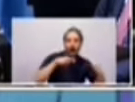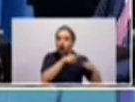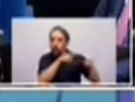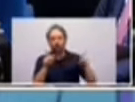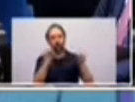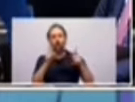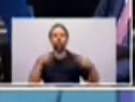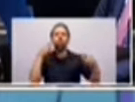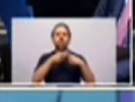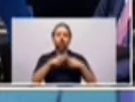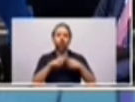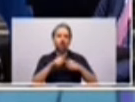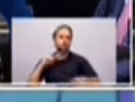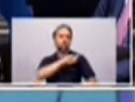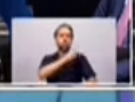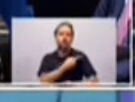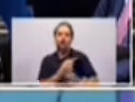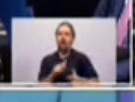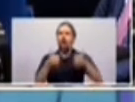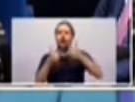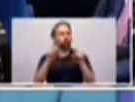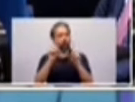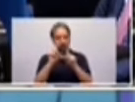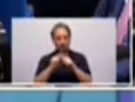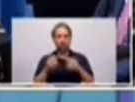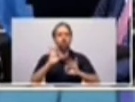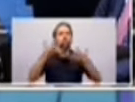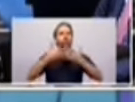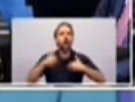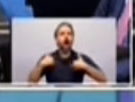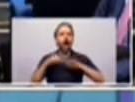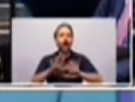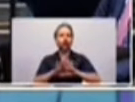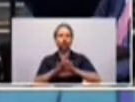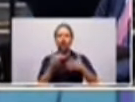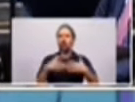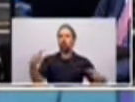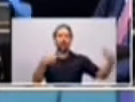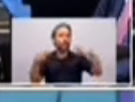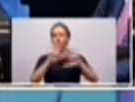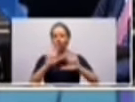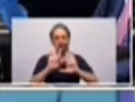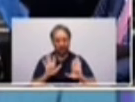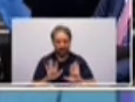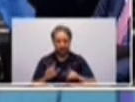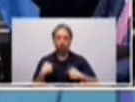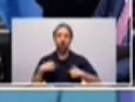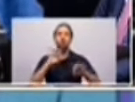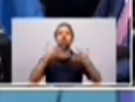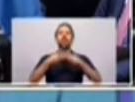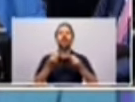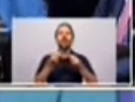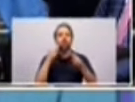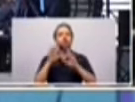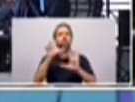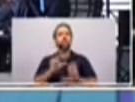100, 5.000 por día si quieren. Ahora, hay un momento en donde además de estos testimonios hay que empezar a poner sobre la mesa cuál